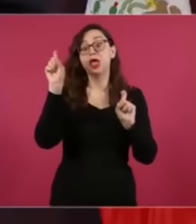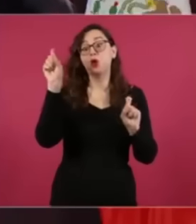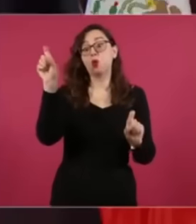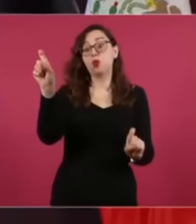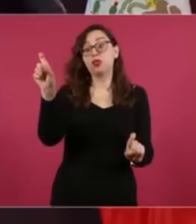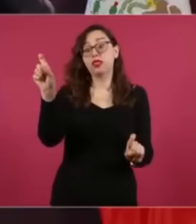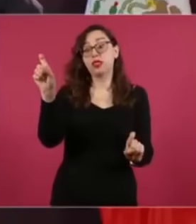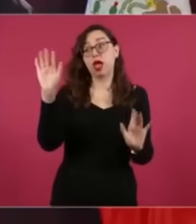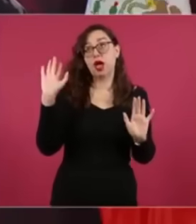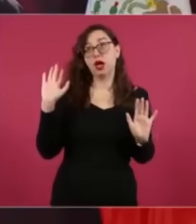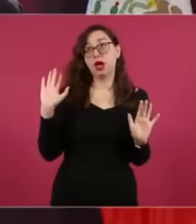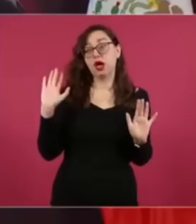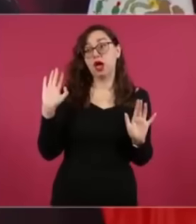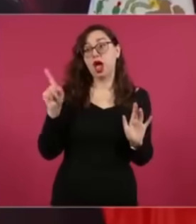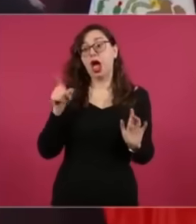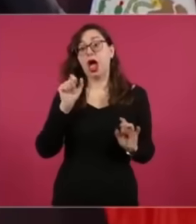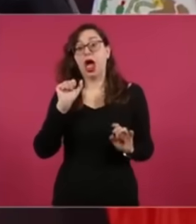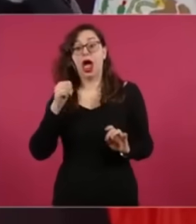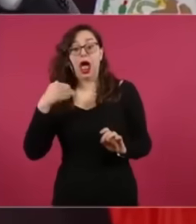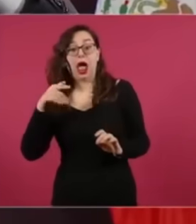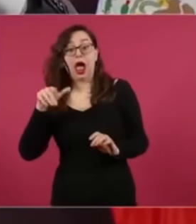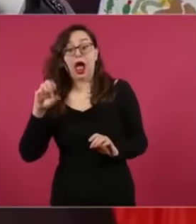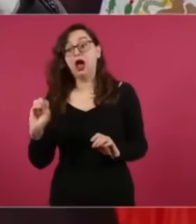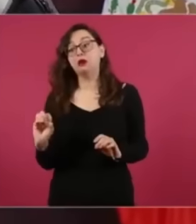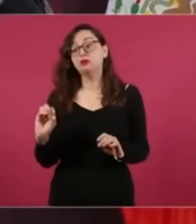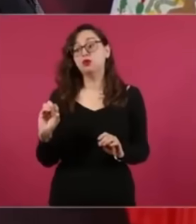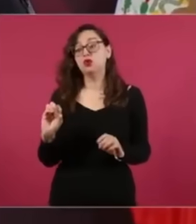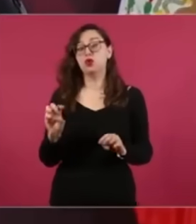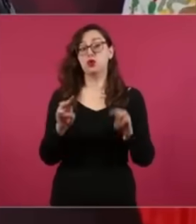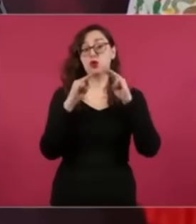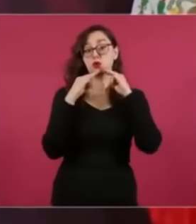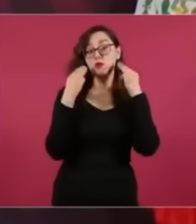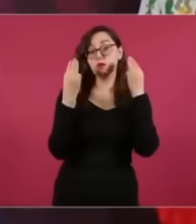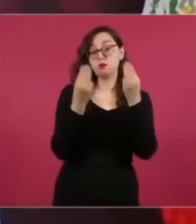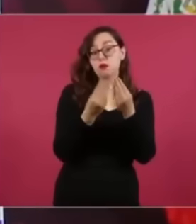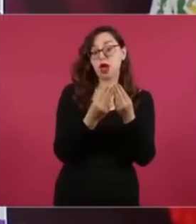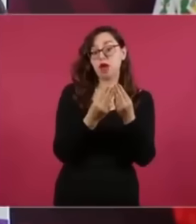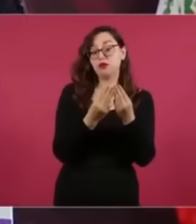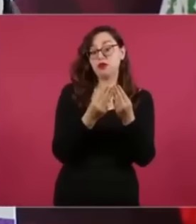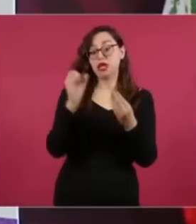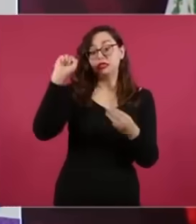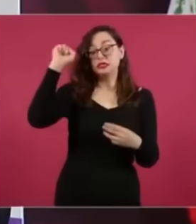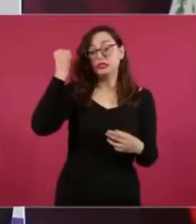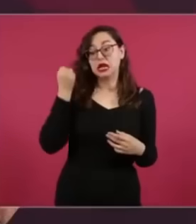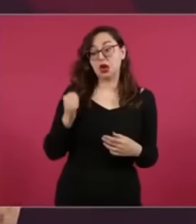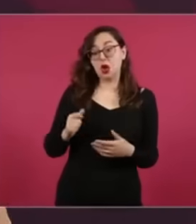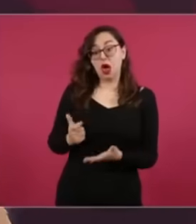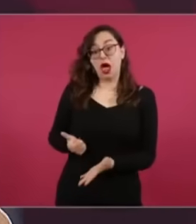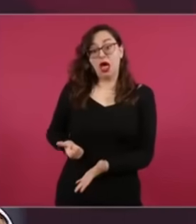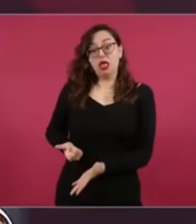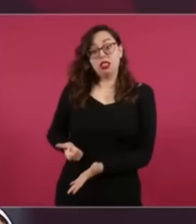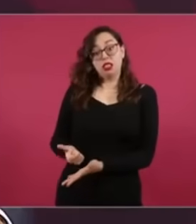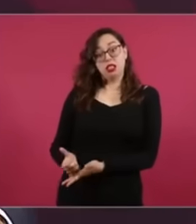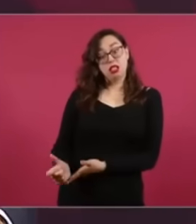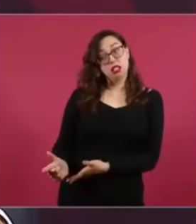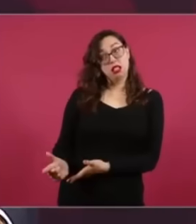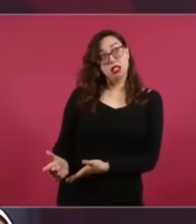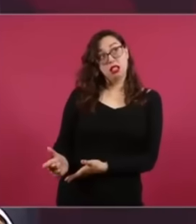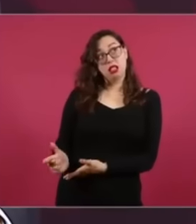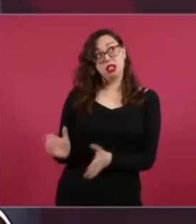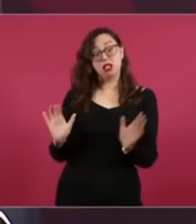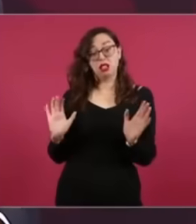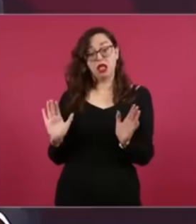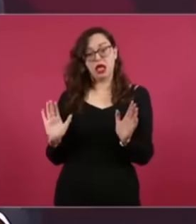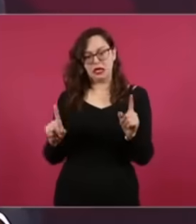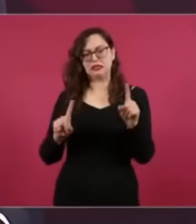pero no es pregunta, porque pone los signos